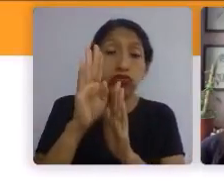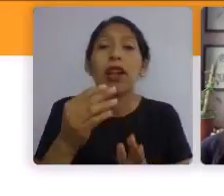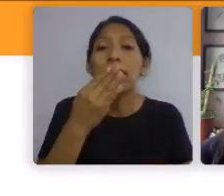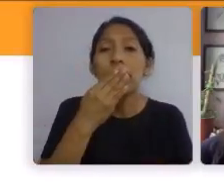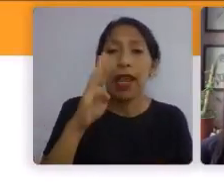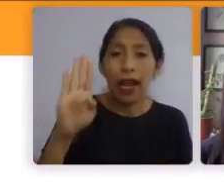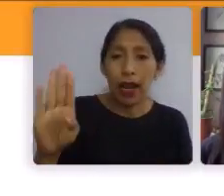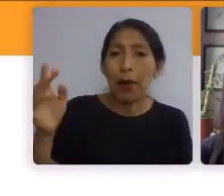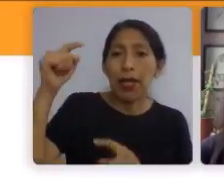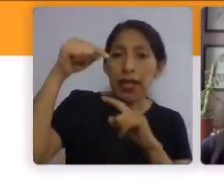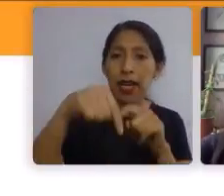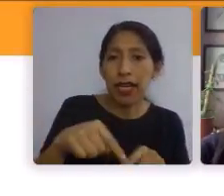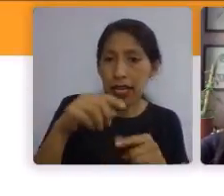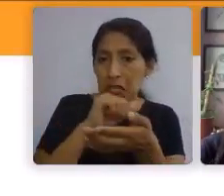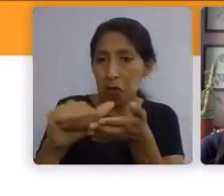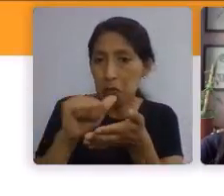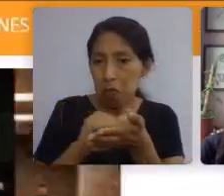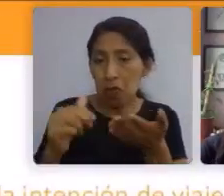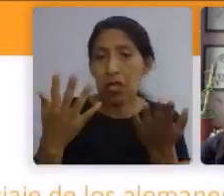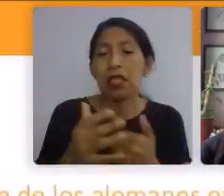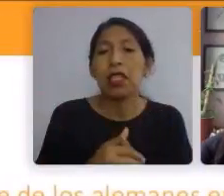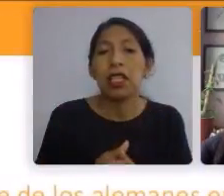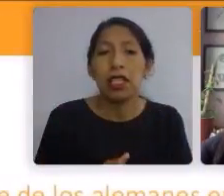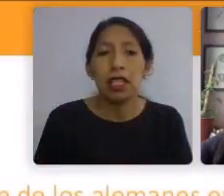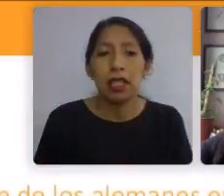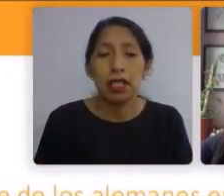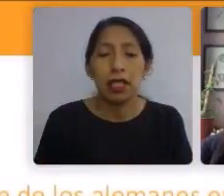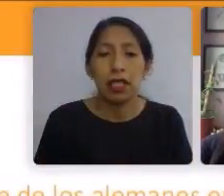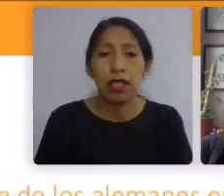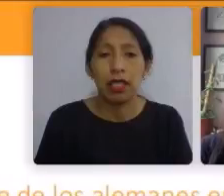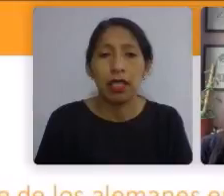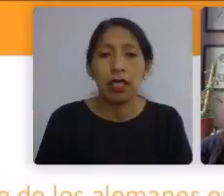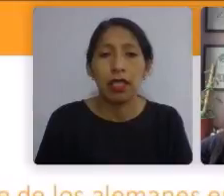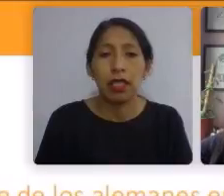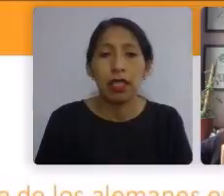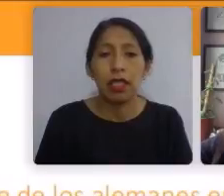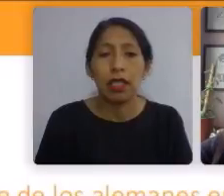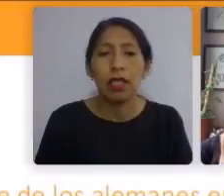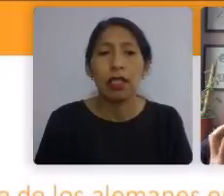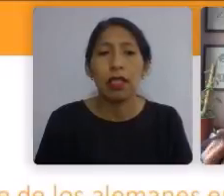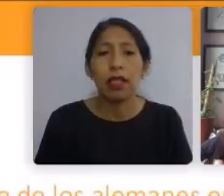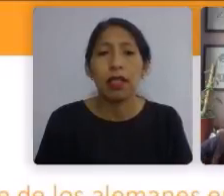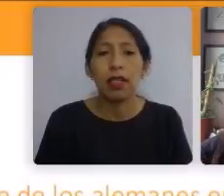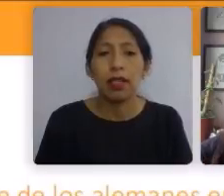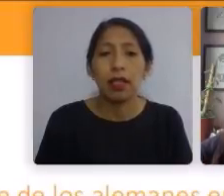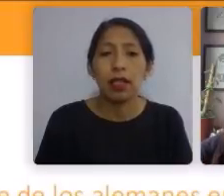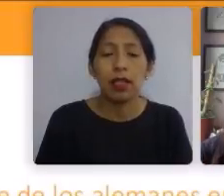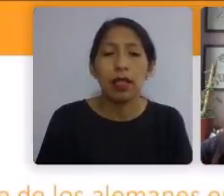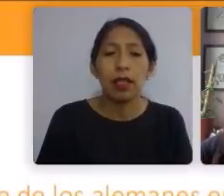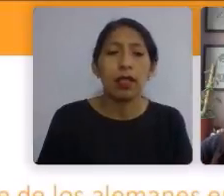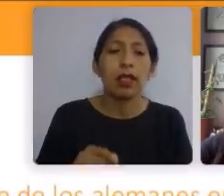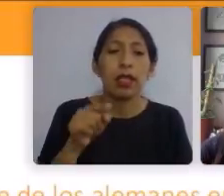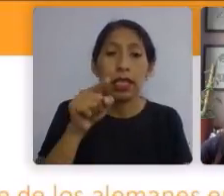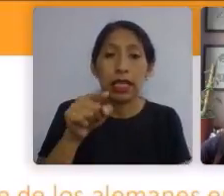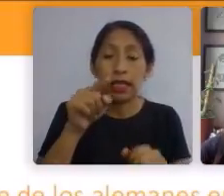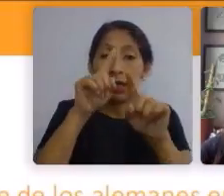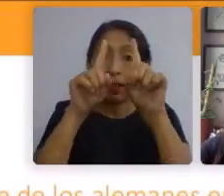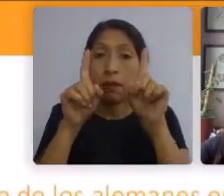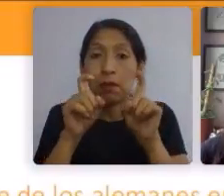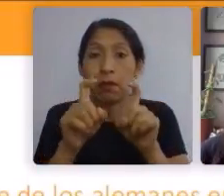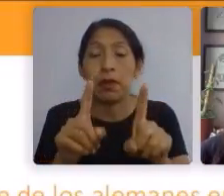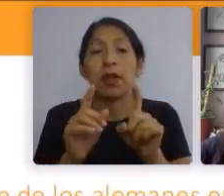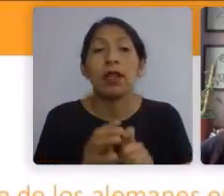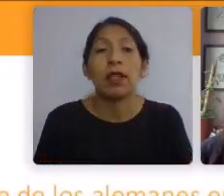en los próximos meses. vimos también esta pregunta sobre